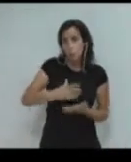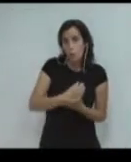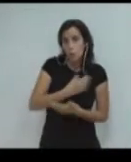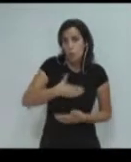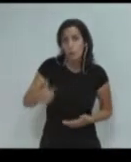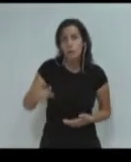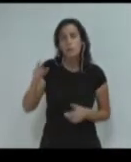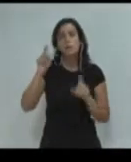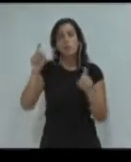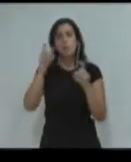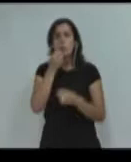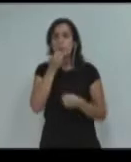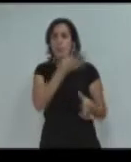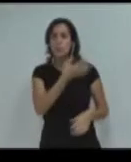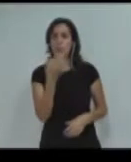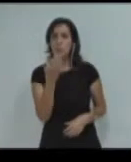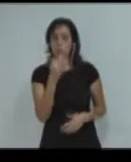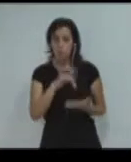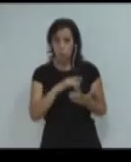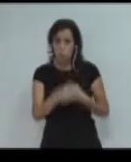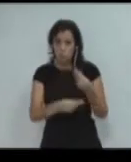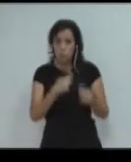os comentan cuando lo utilizan?